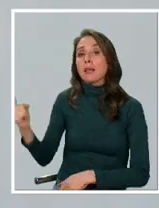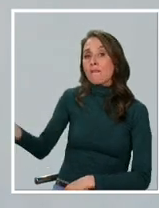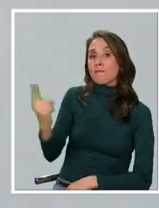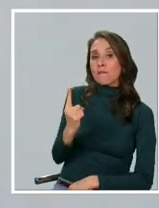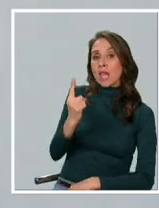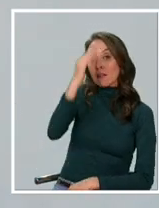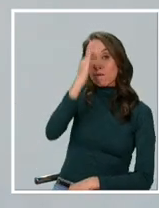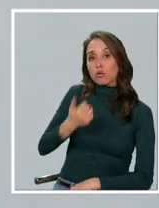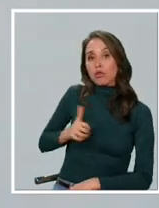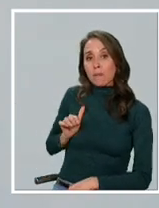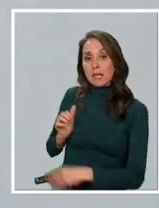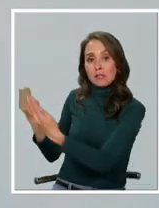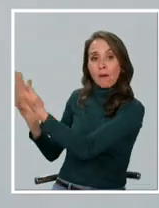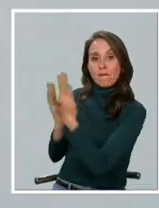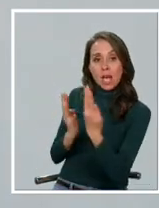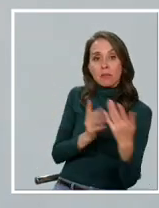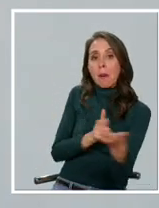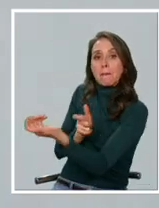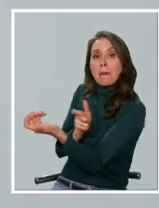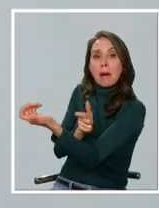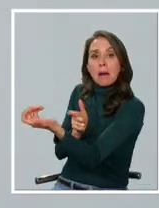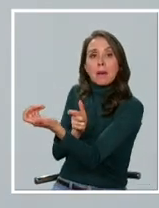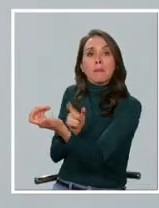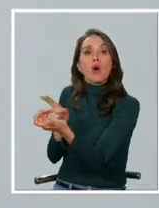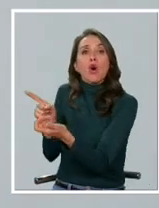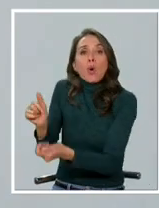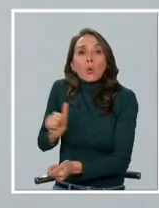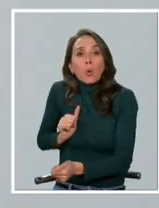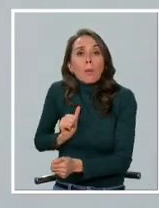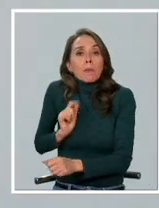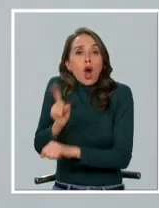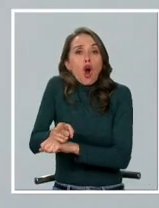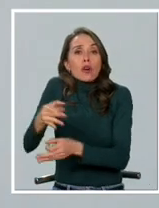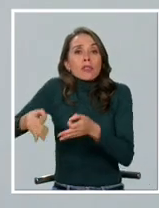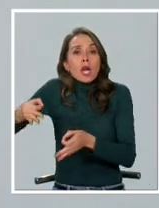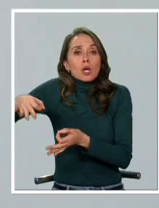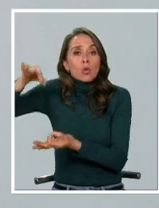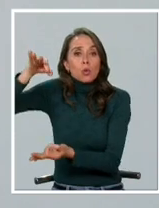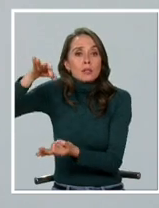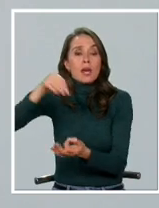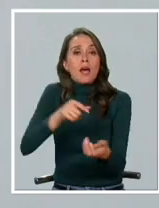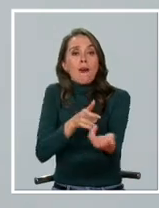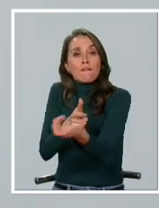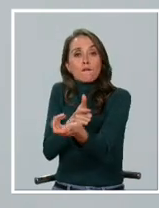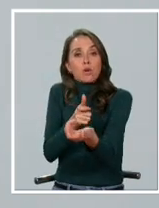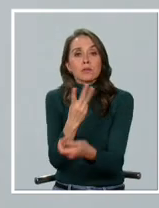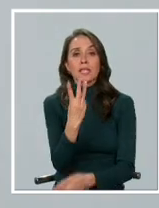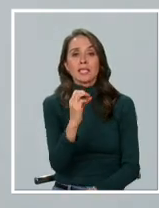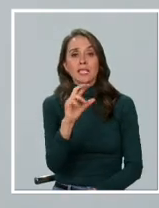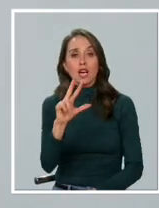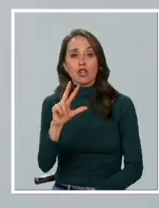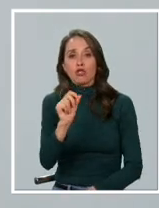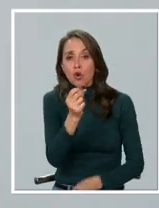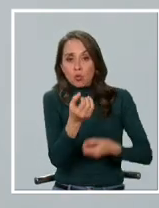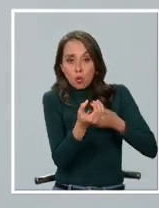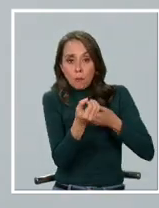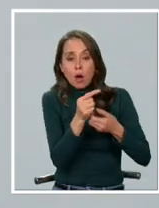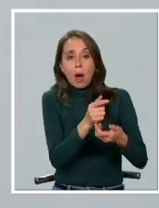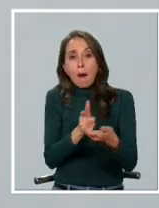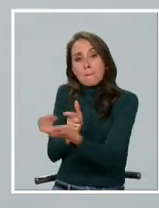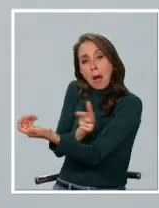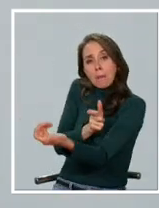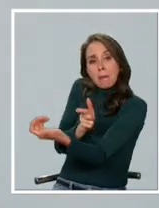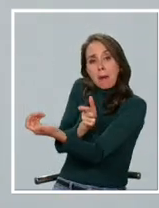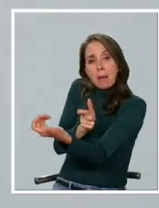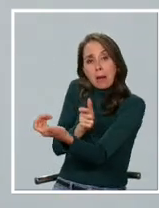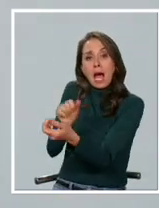investigaciones que daba cumplimento a la respectiva orden judicial reunido de un fusil calibre 308 ya referido realiza varios disparos en